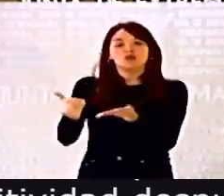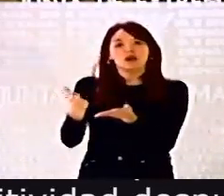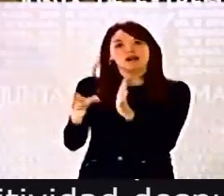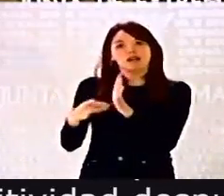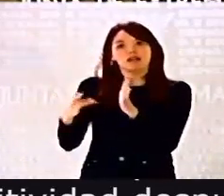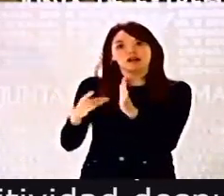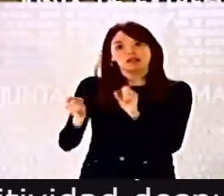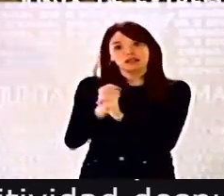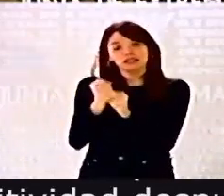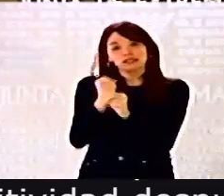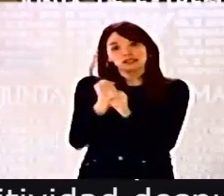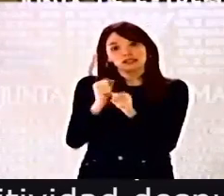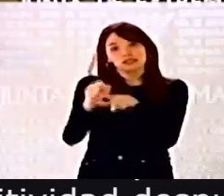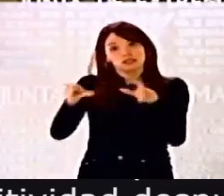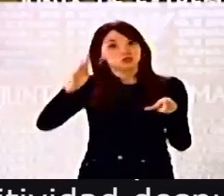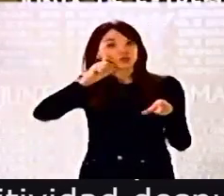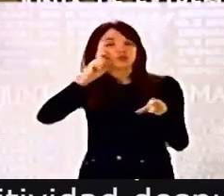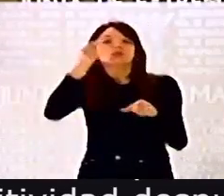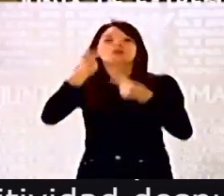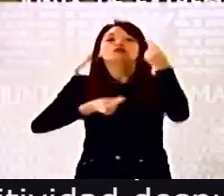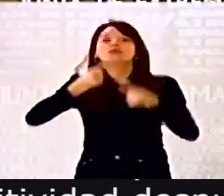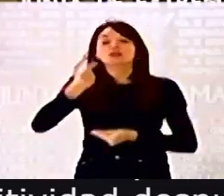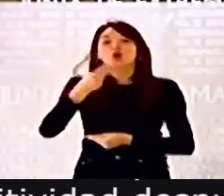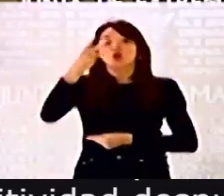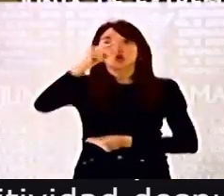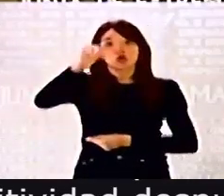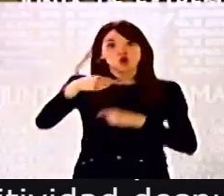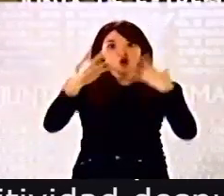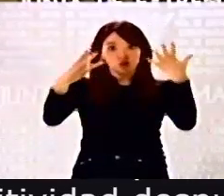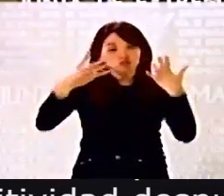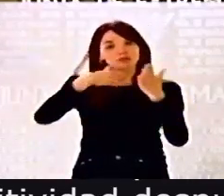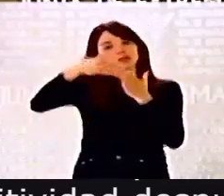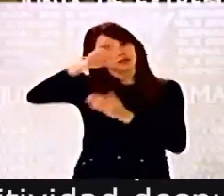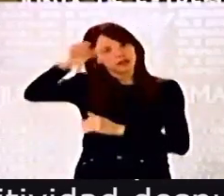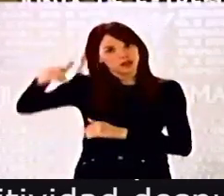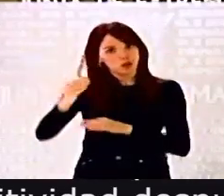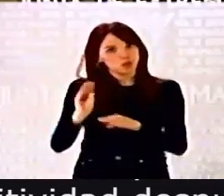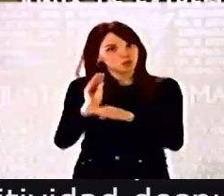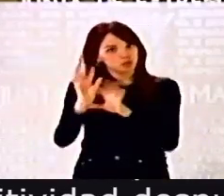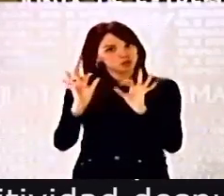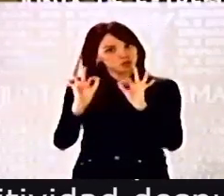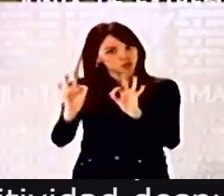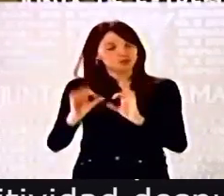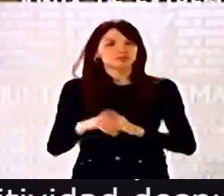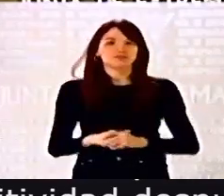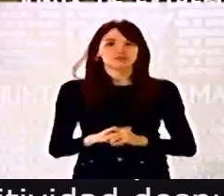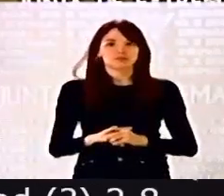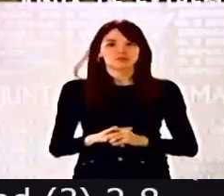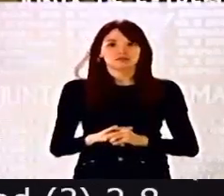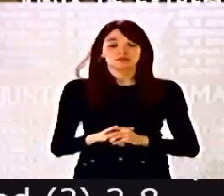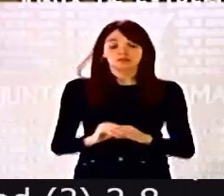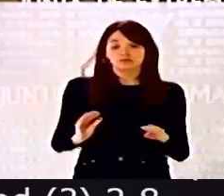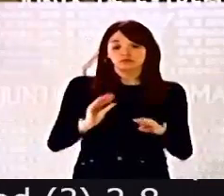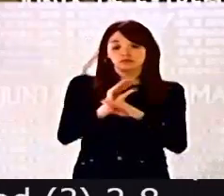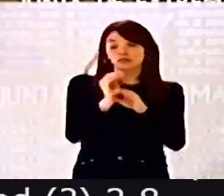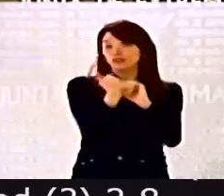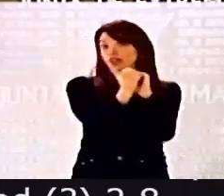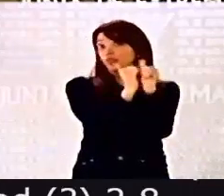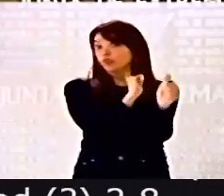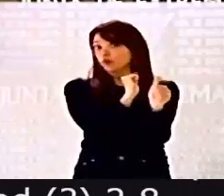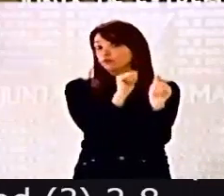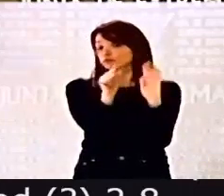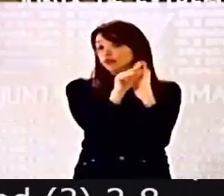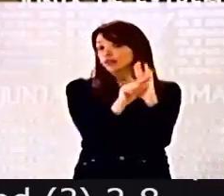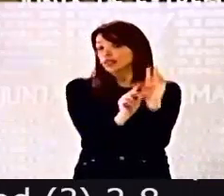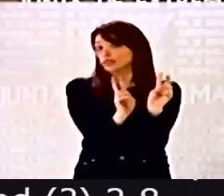sector turístico, con un presupuesto de 2,8 millones de euros, que incluirá financiación para nuevas medidas en